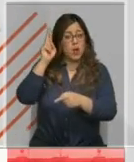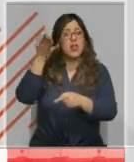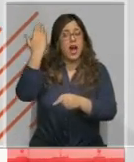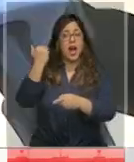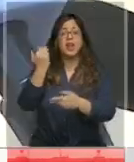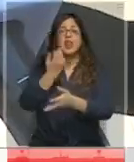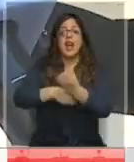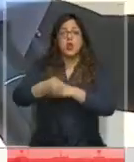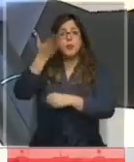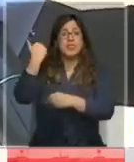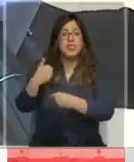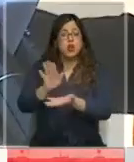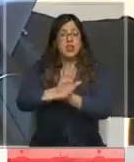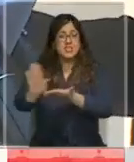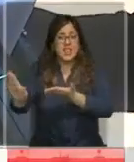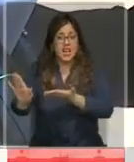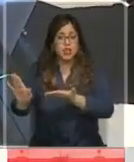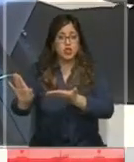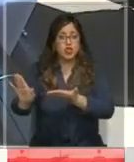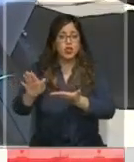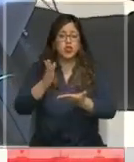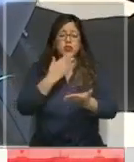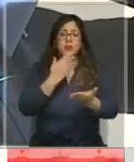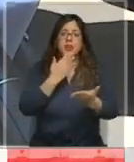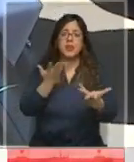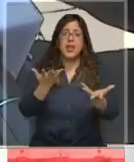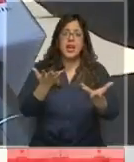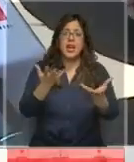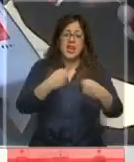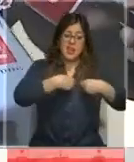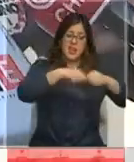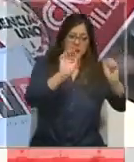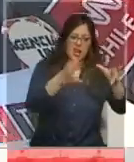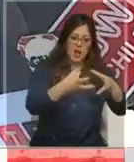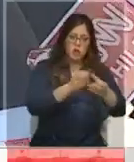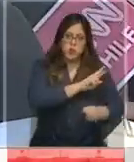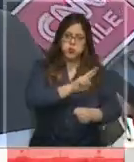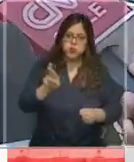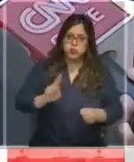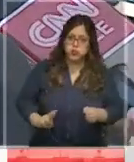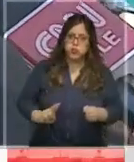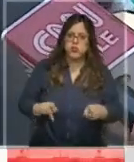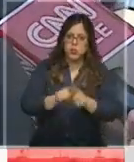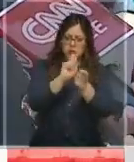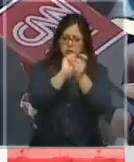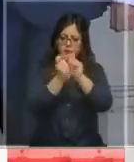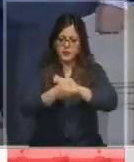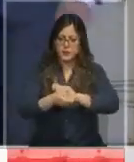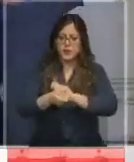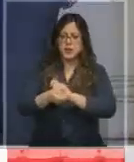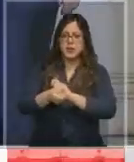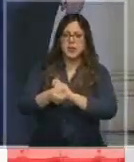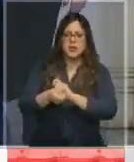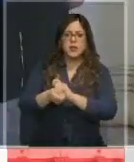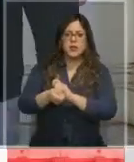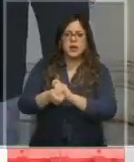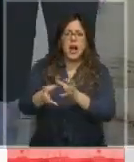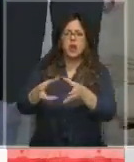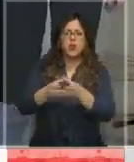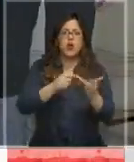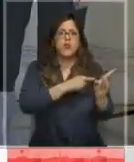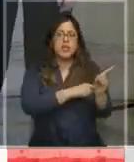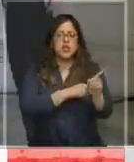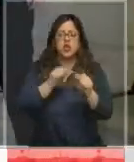escenario. Y el triunfo de Republicano cambió aún más el escenario político y el ánimo en la derecha. Fue desdibujando la conmemoración